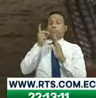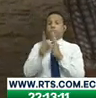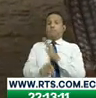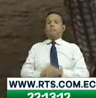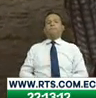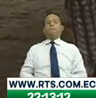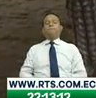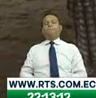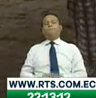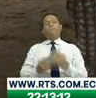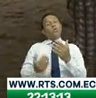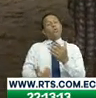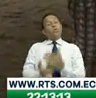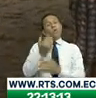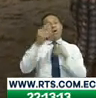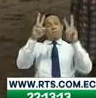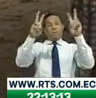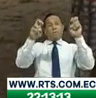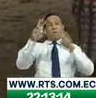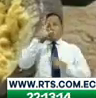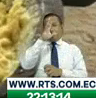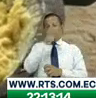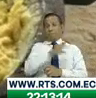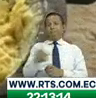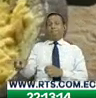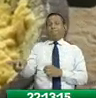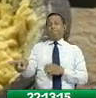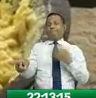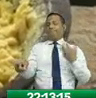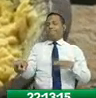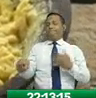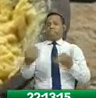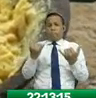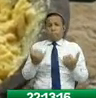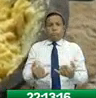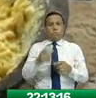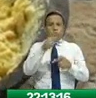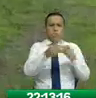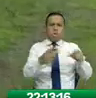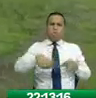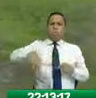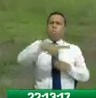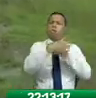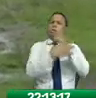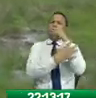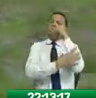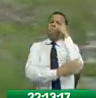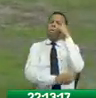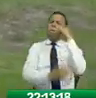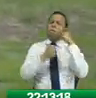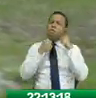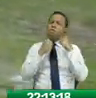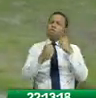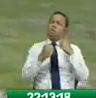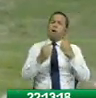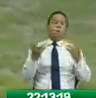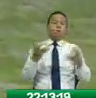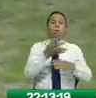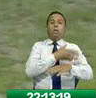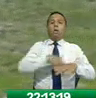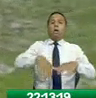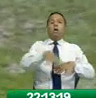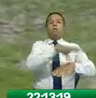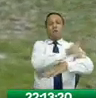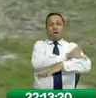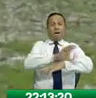último caso de corrupción se detectó en los últimos días, y el hecho afecta a personas de pobreza extrema que viven en comunidades de la selva amazónica, que